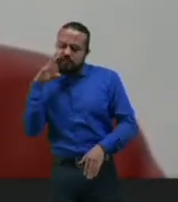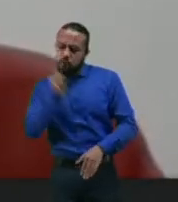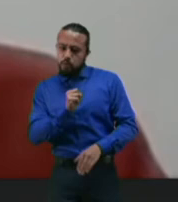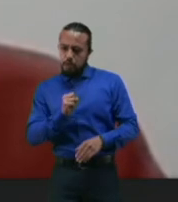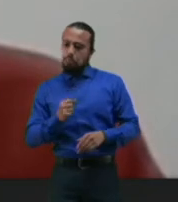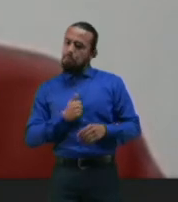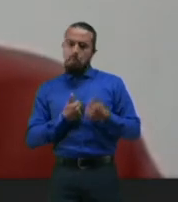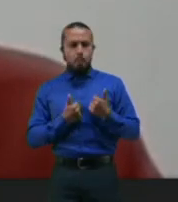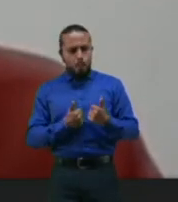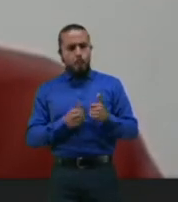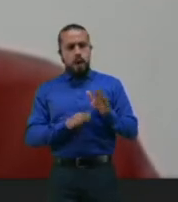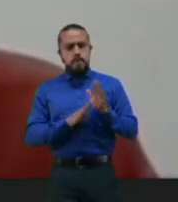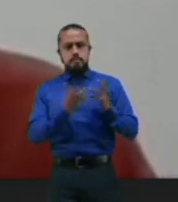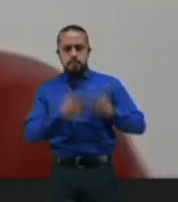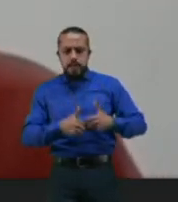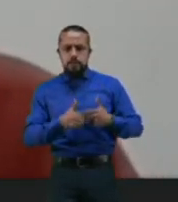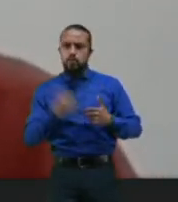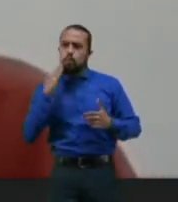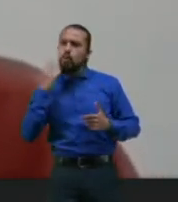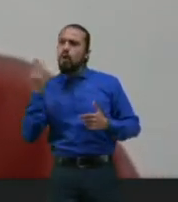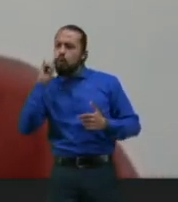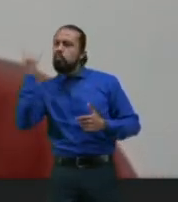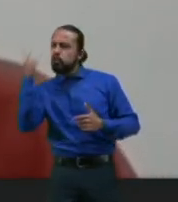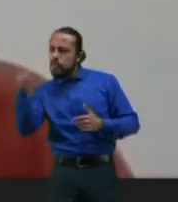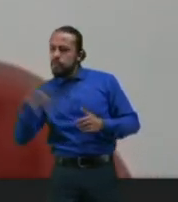Okay. Miguel, un gusto saludarte también.